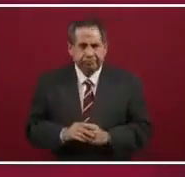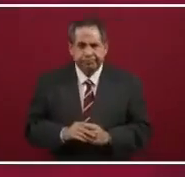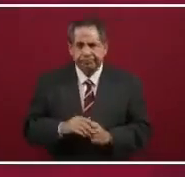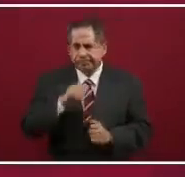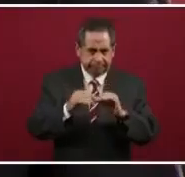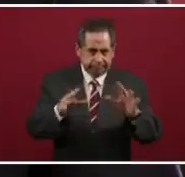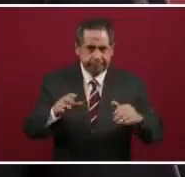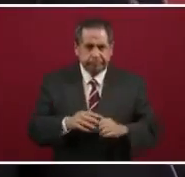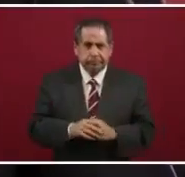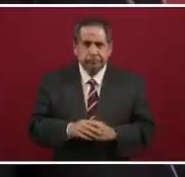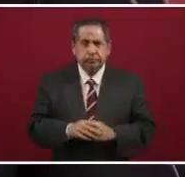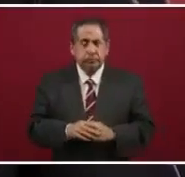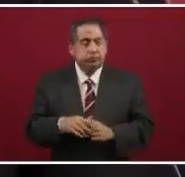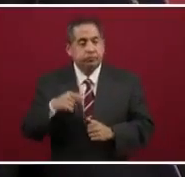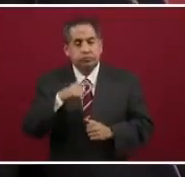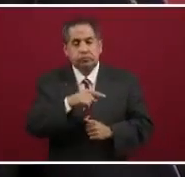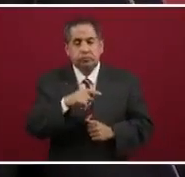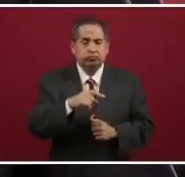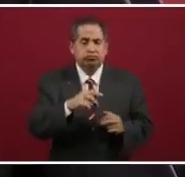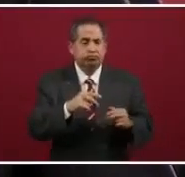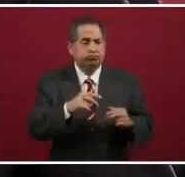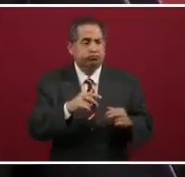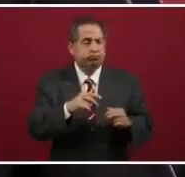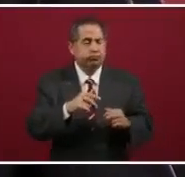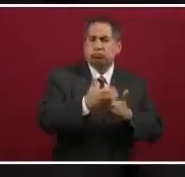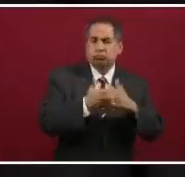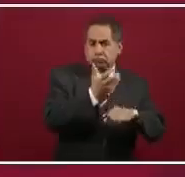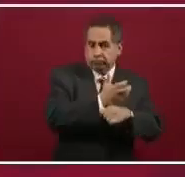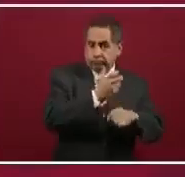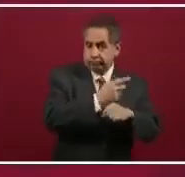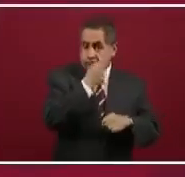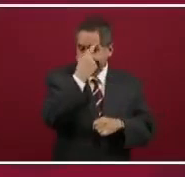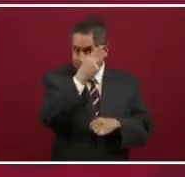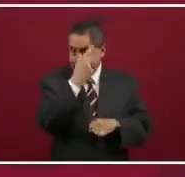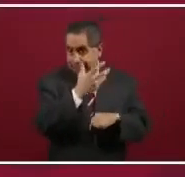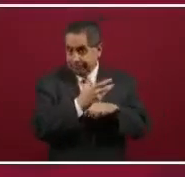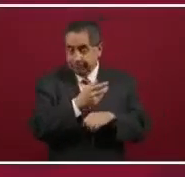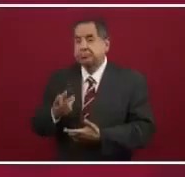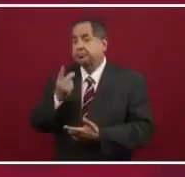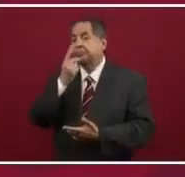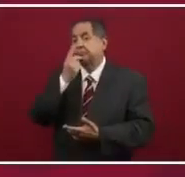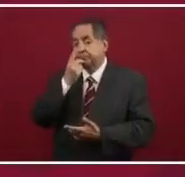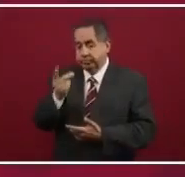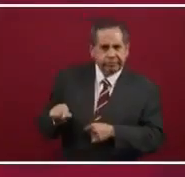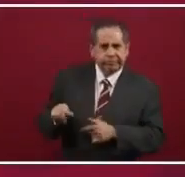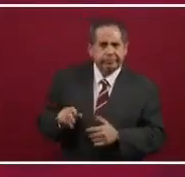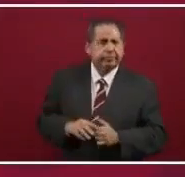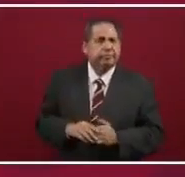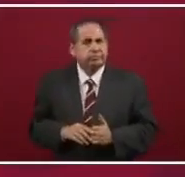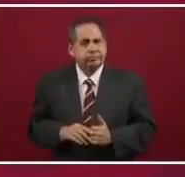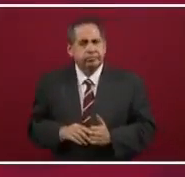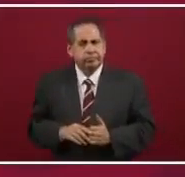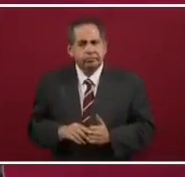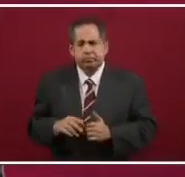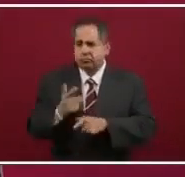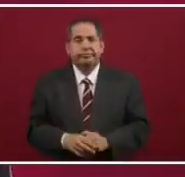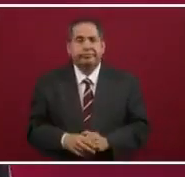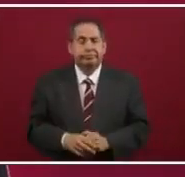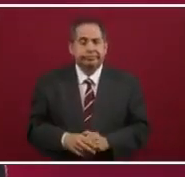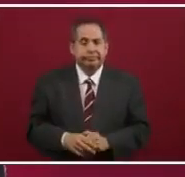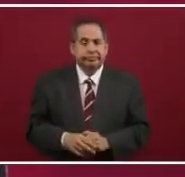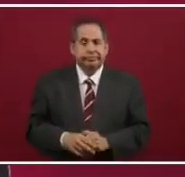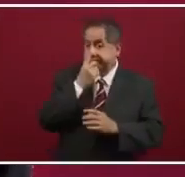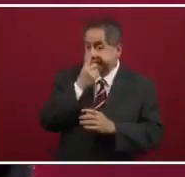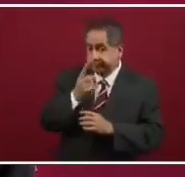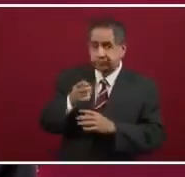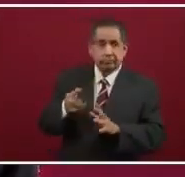para decirlo, la Cámara de Comercio de Estados Unidos se manifestó a favor del libre comercio, a